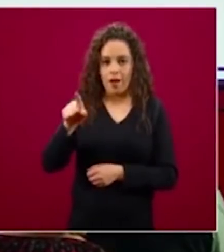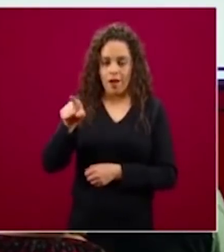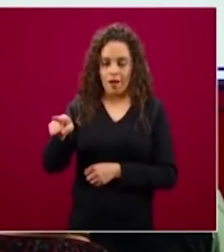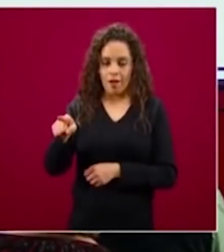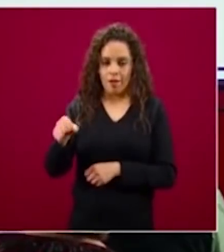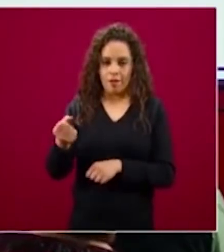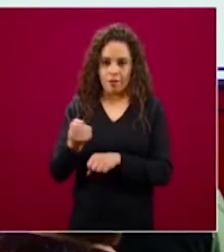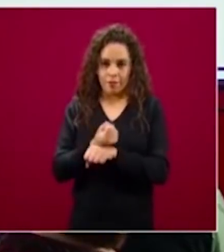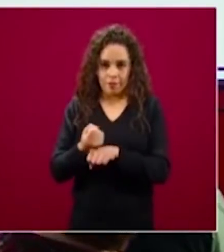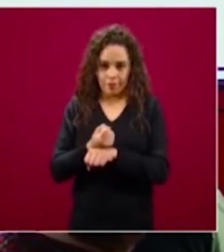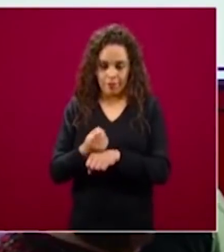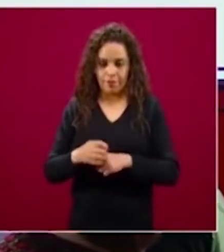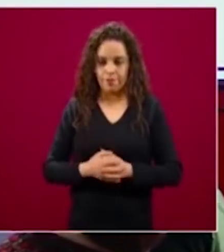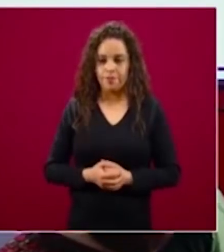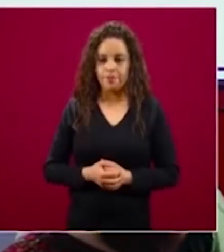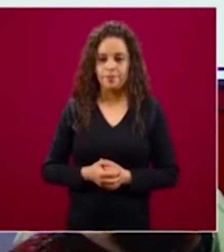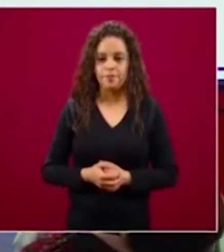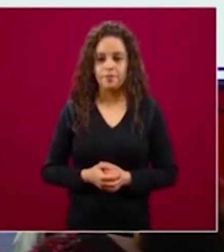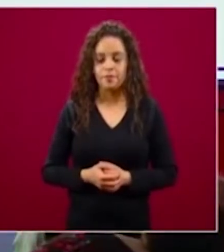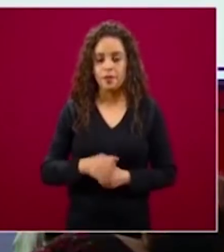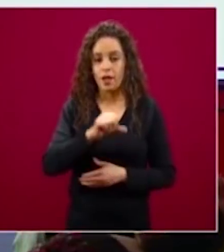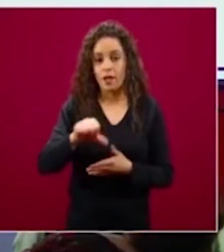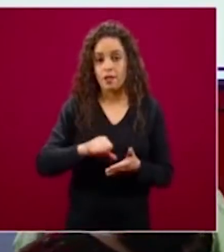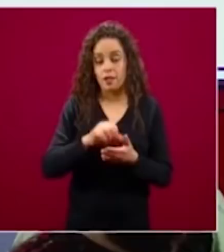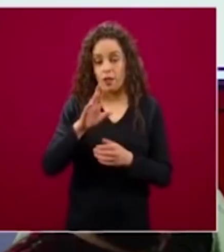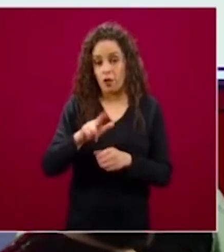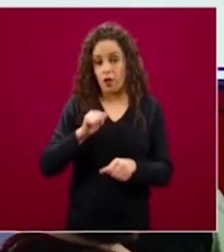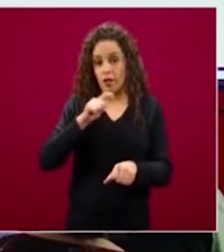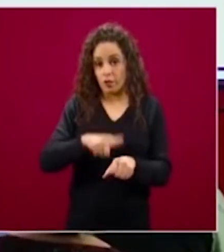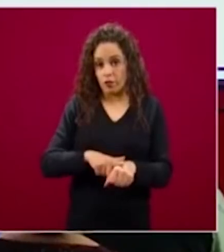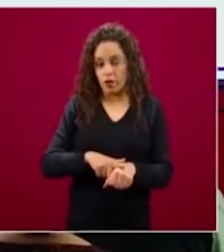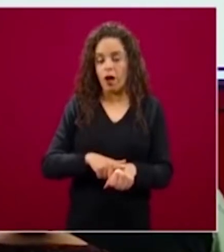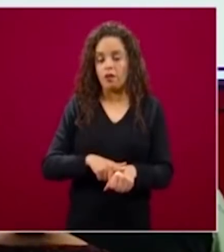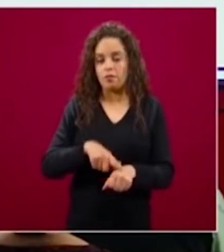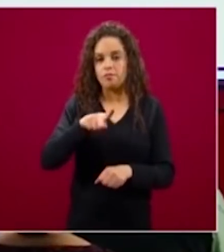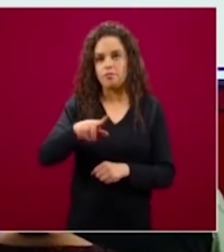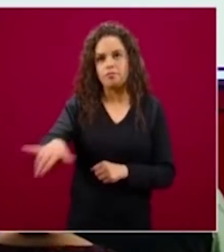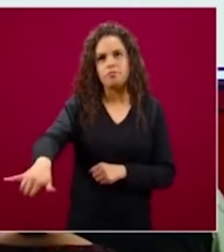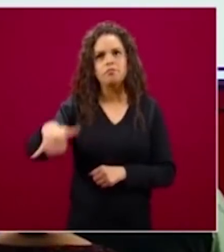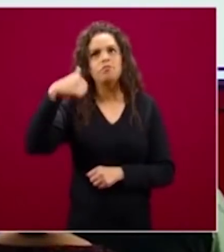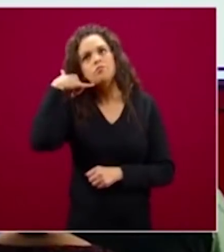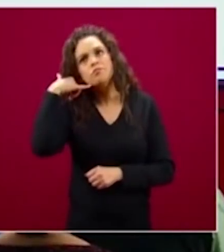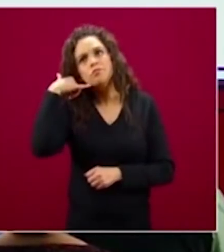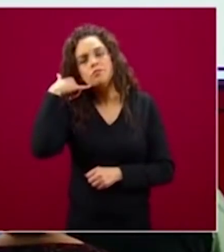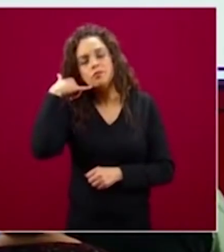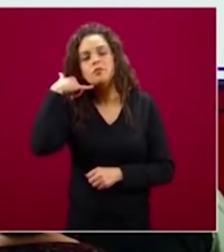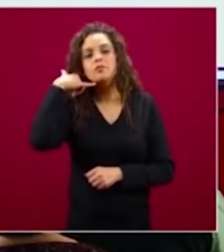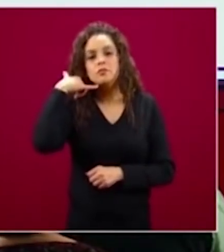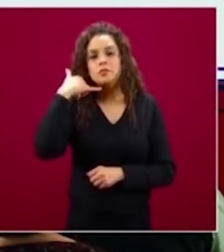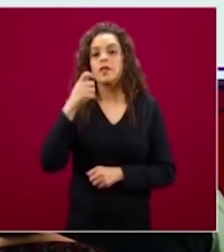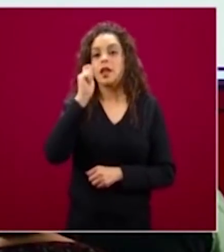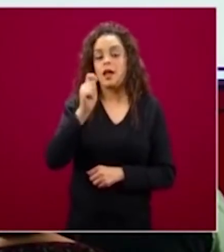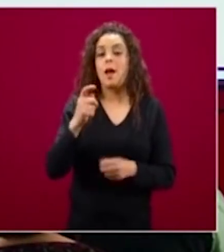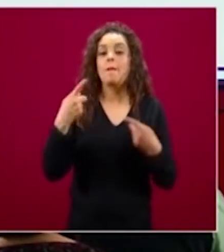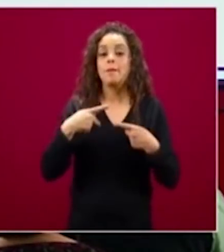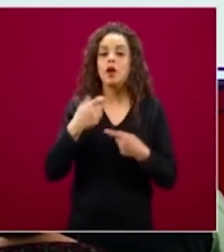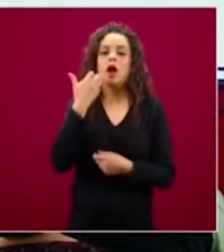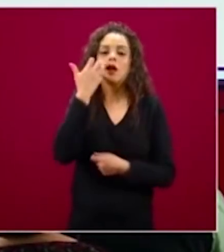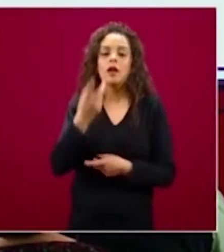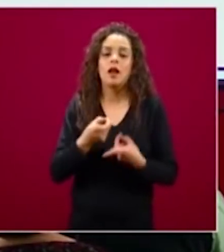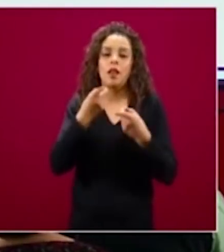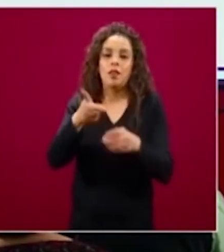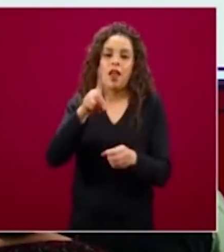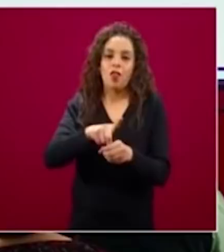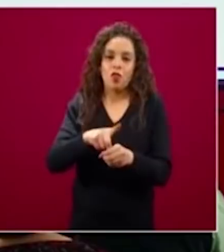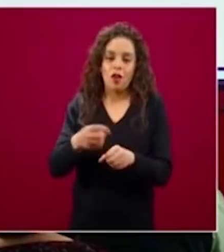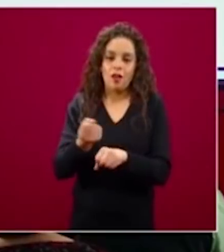esto. El Centro Nacional de la Transfusión Sanguínea recibe una llamada telefónica, obviamente de un donante. El donante